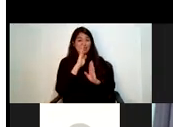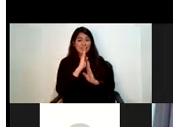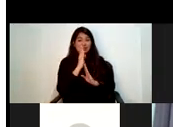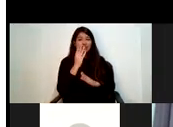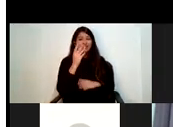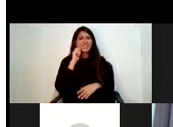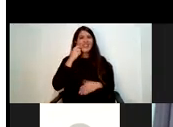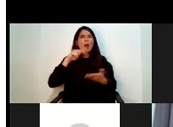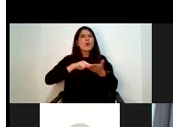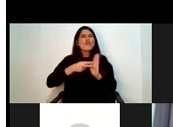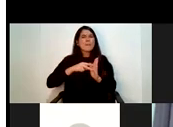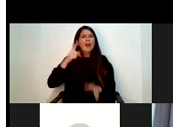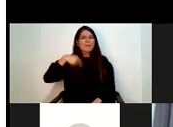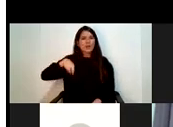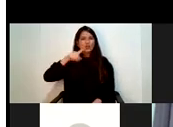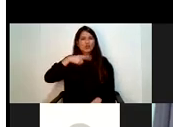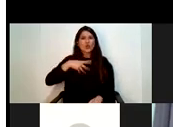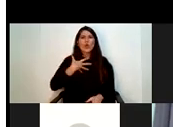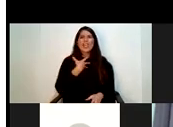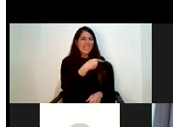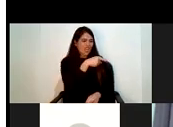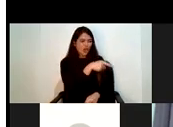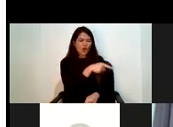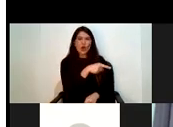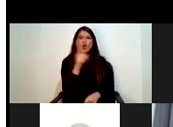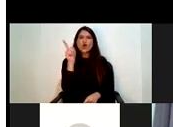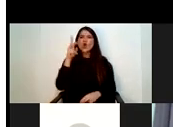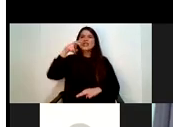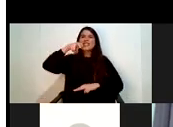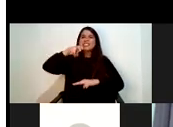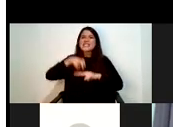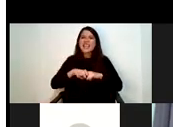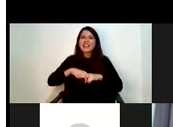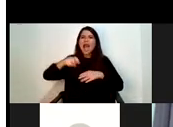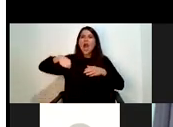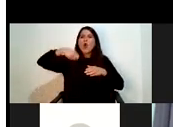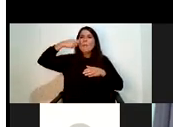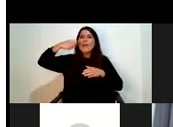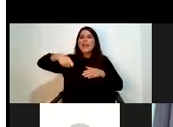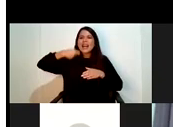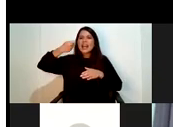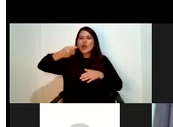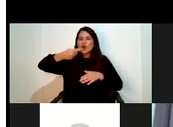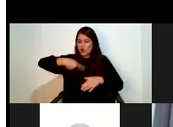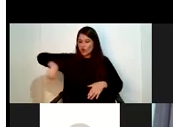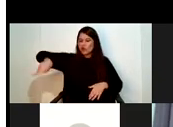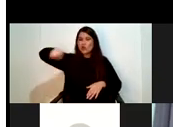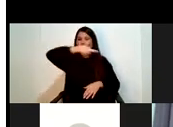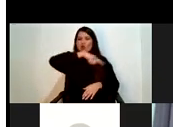significa un problema es que nuestro hijo no se siente a comer con nosotros. Y para